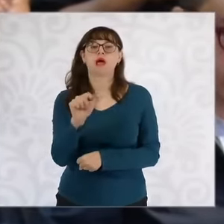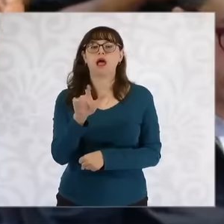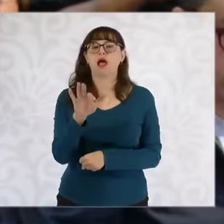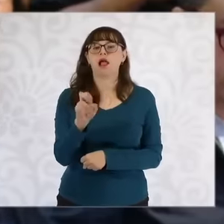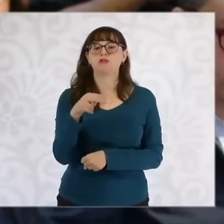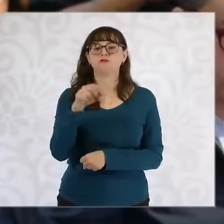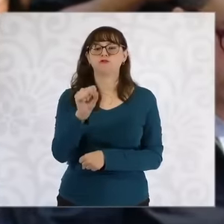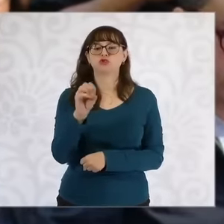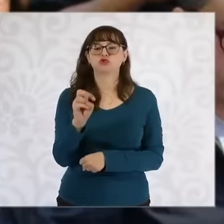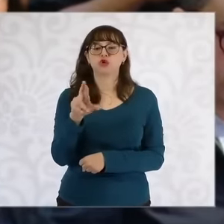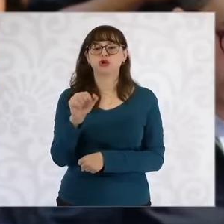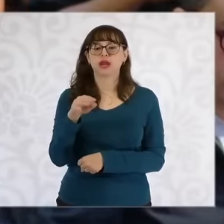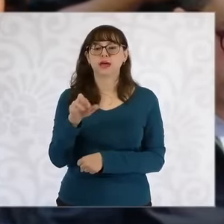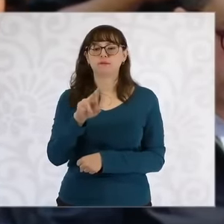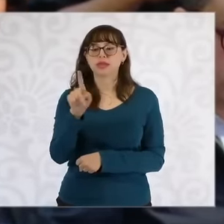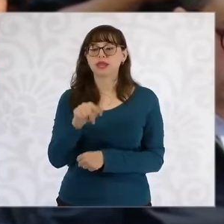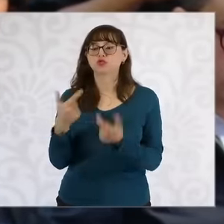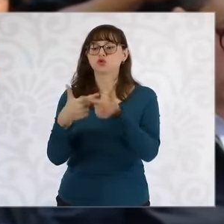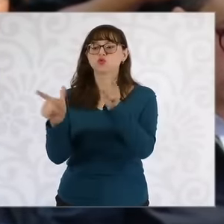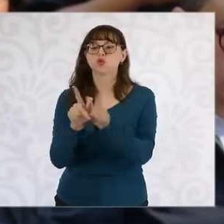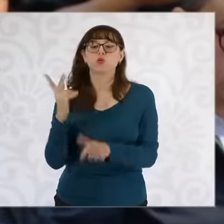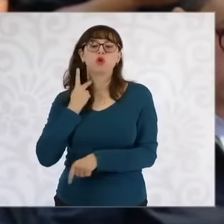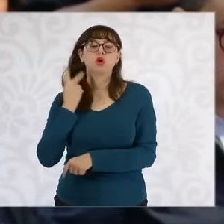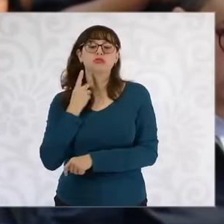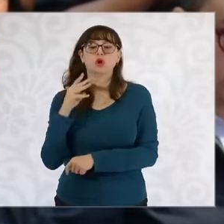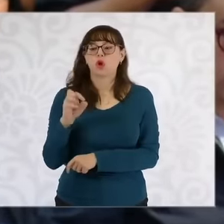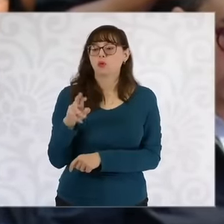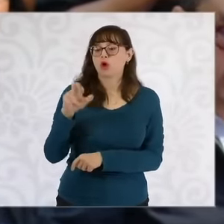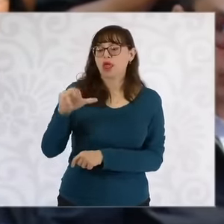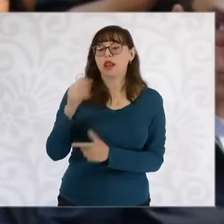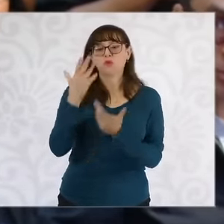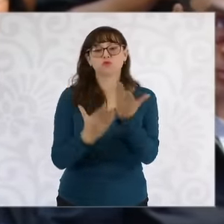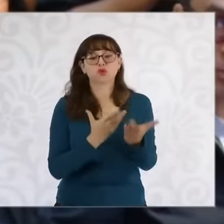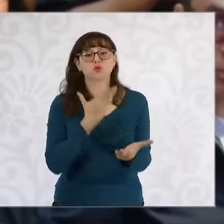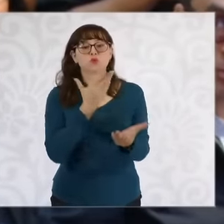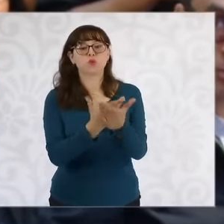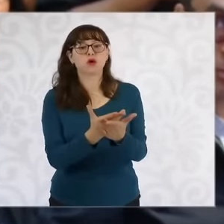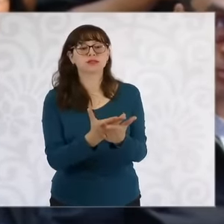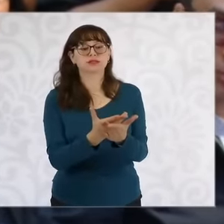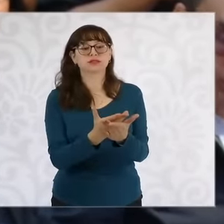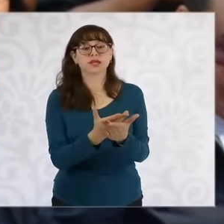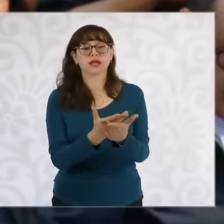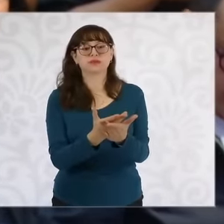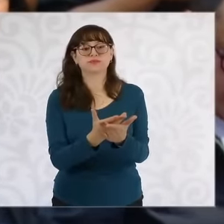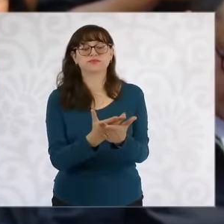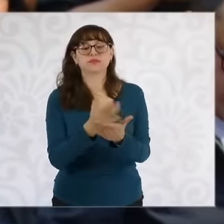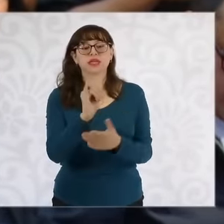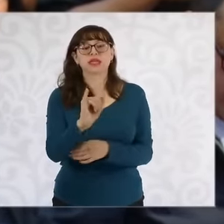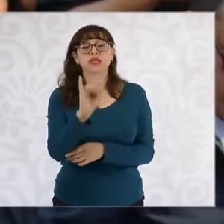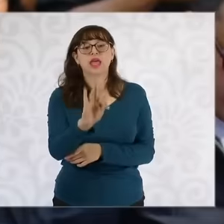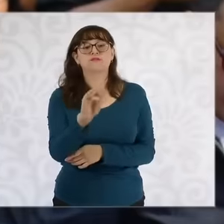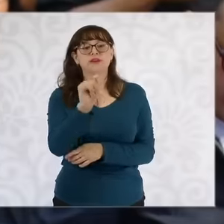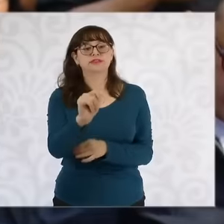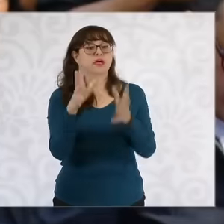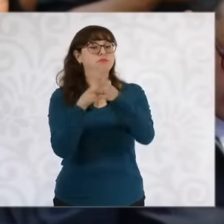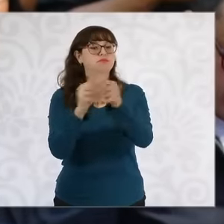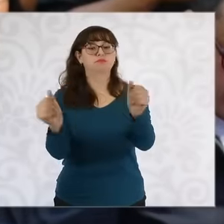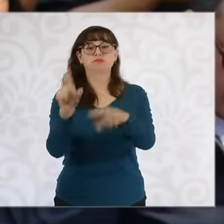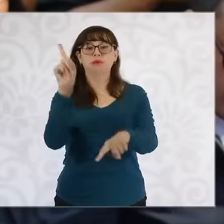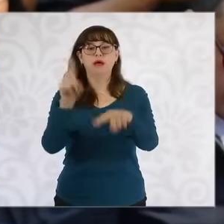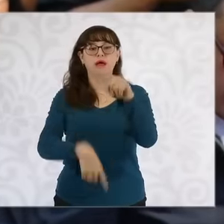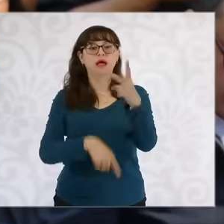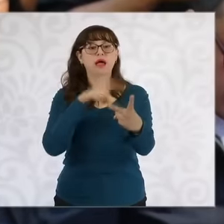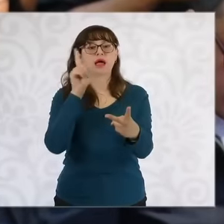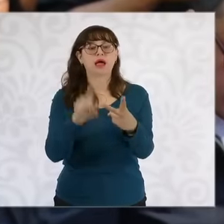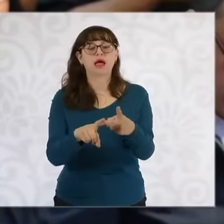Cuellar, de Morena, hizo la propuesta de desaparecer al Instituto Federal de Telecomunicaciones y la Comisión